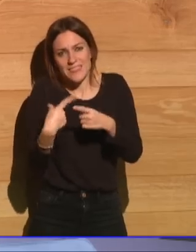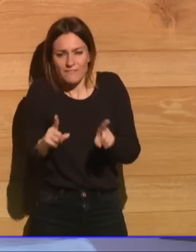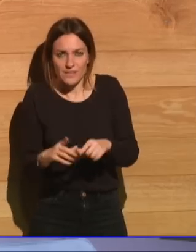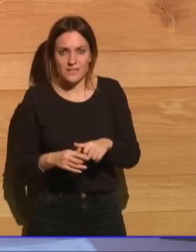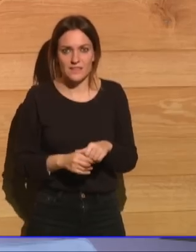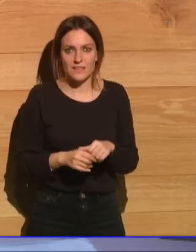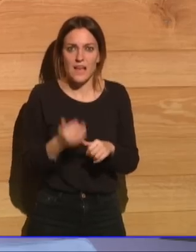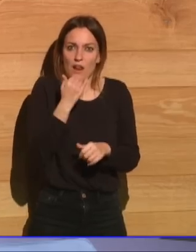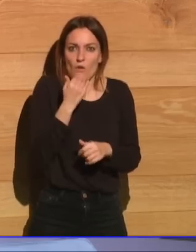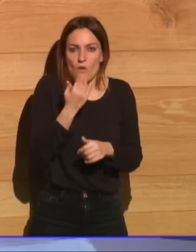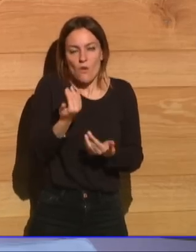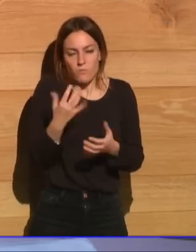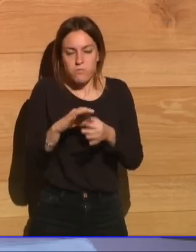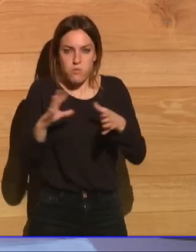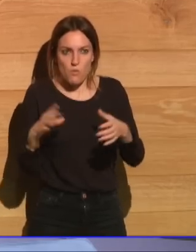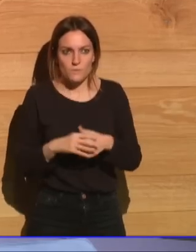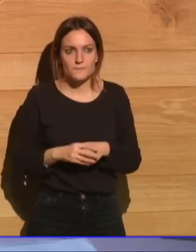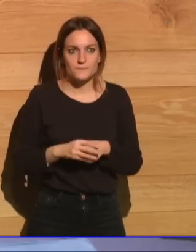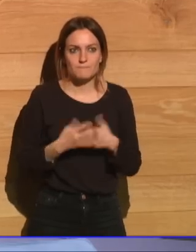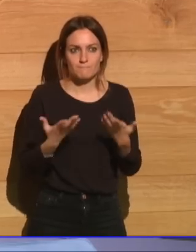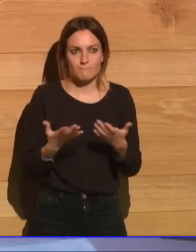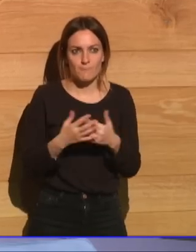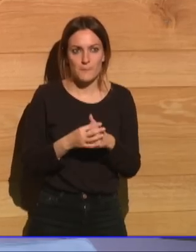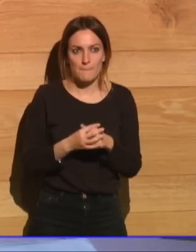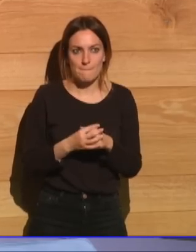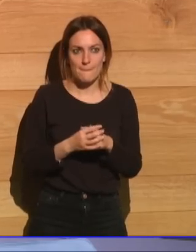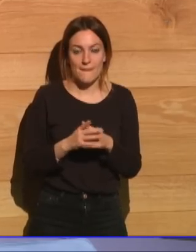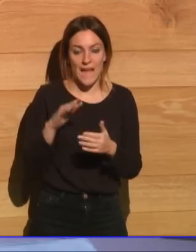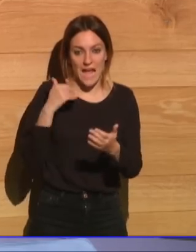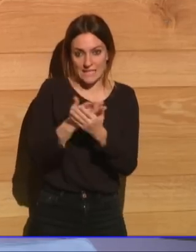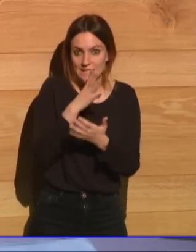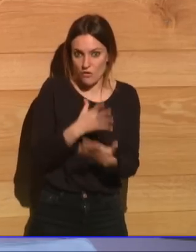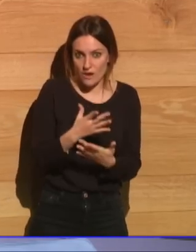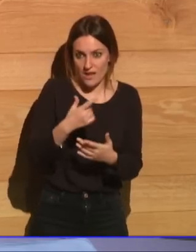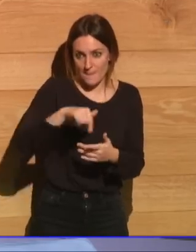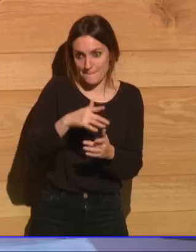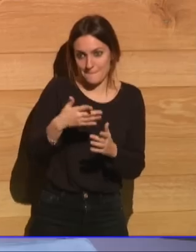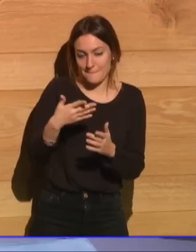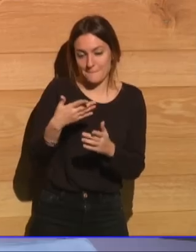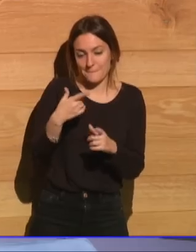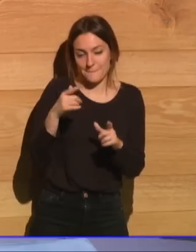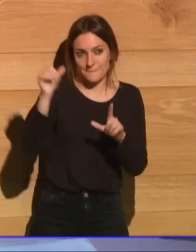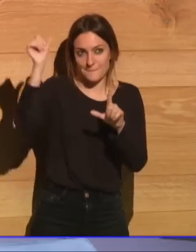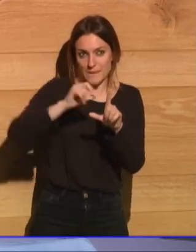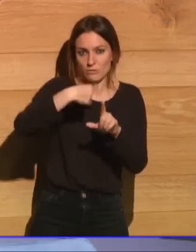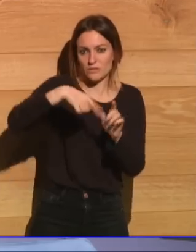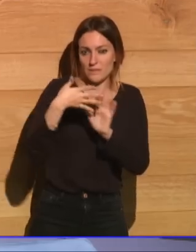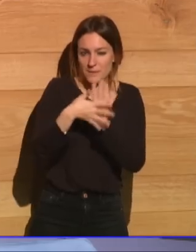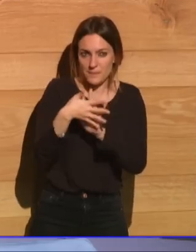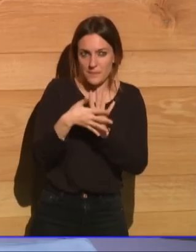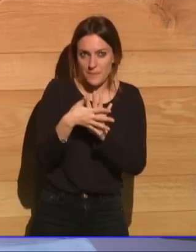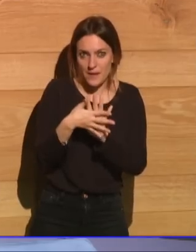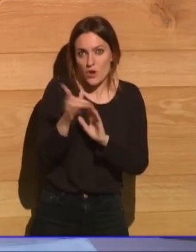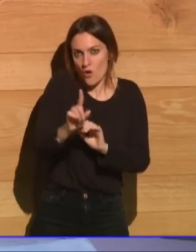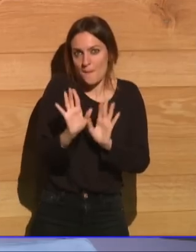casi filosófica. Y de hecho, en las que hemos visto hasta ahora no, pero cuando, lo digo como a modo de mínimo